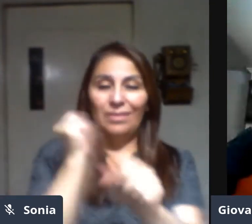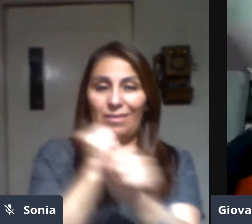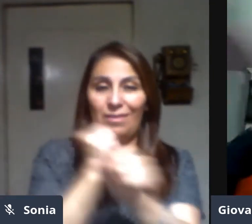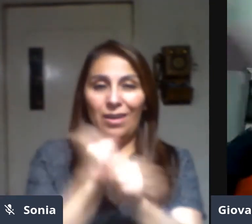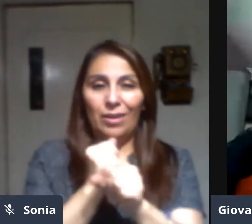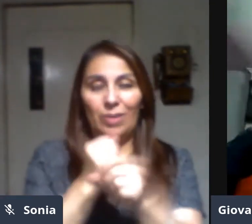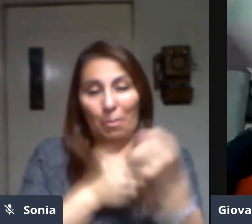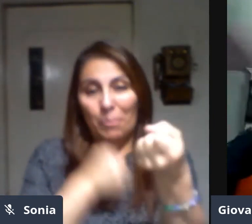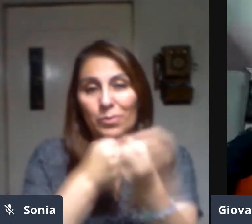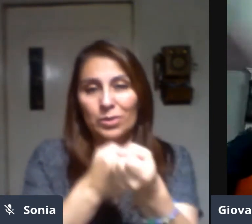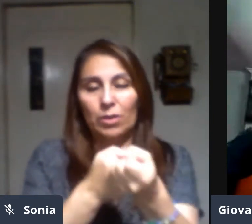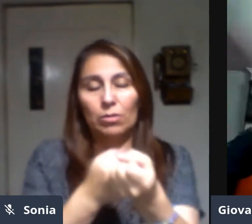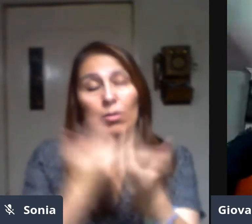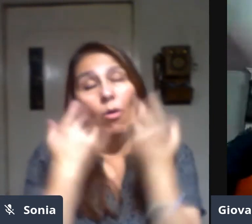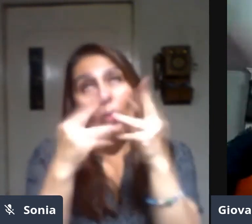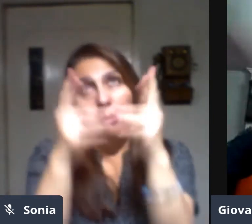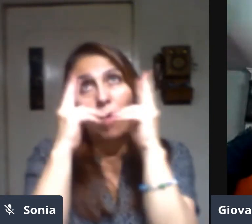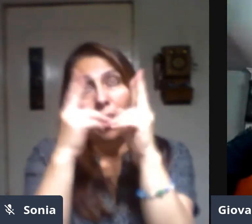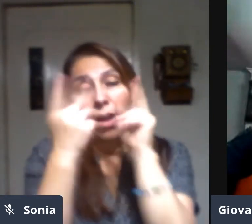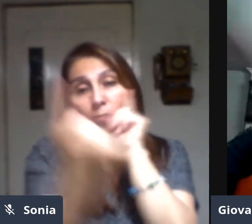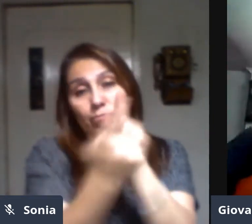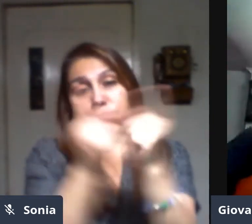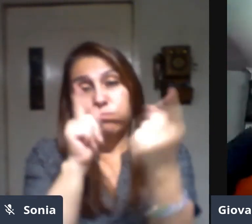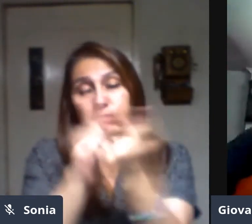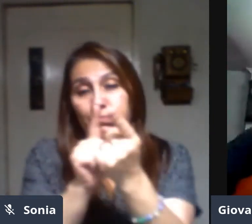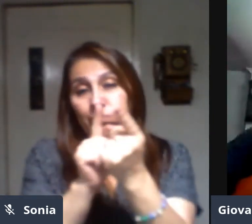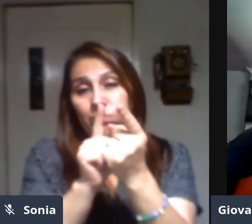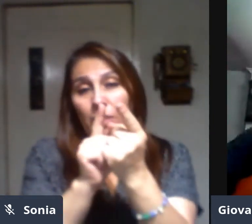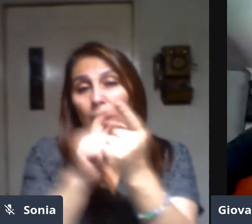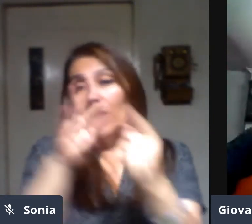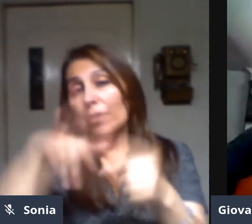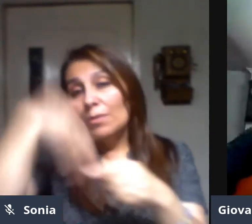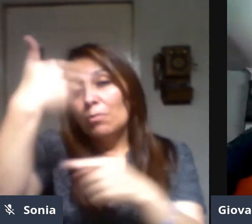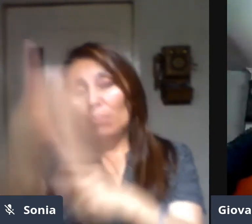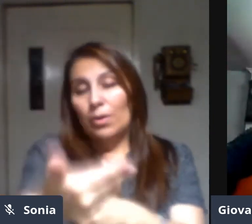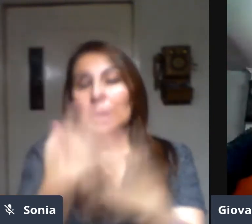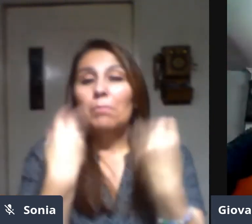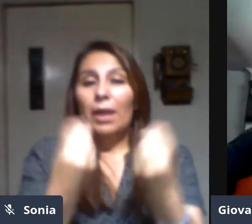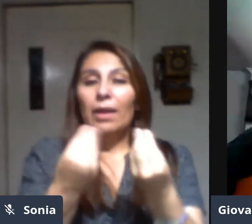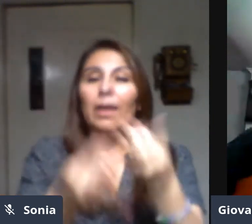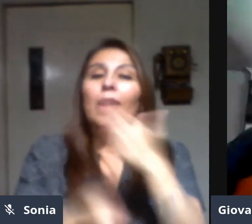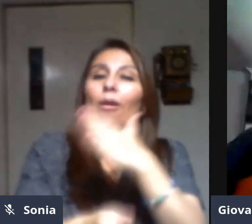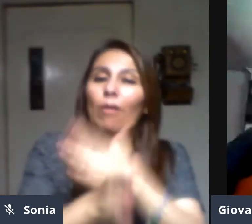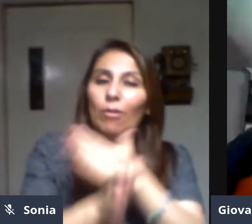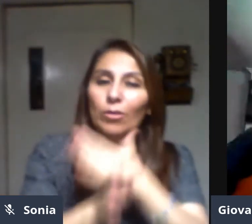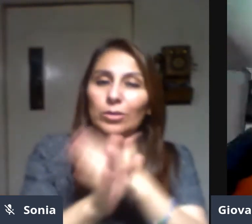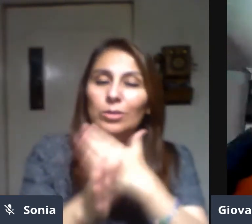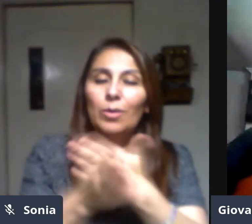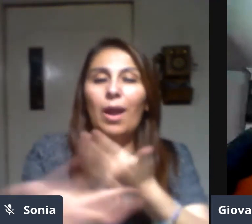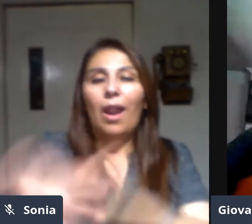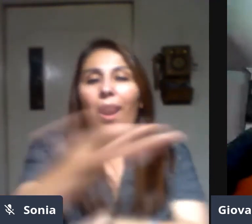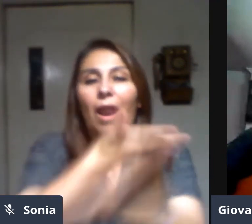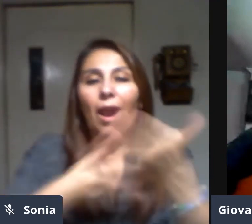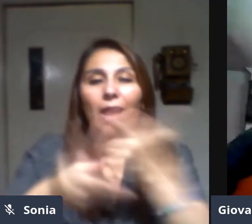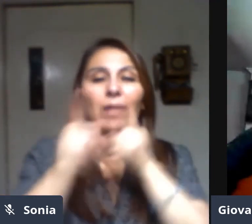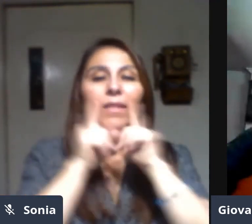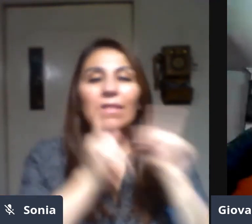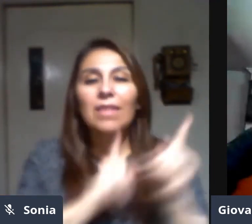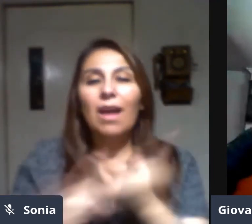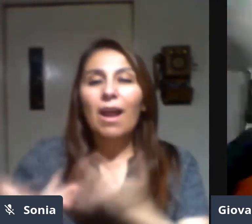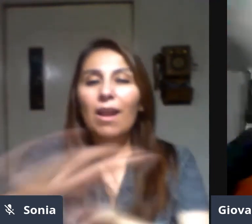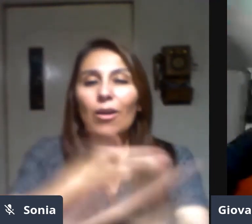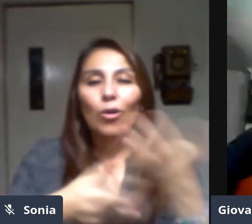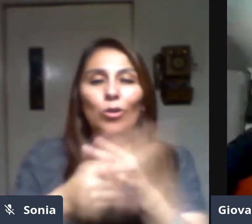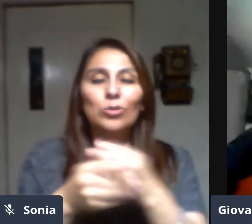encontrar nuevamente en una próxima oportunidad para poder seguir con estos diálogos con estas políticas con estos